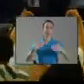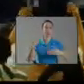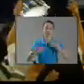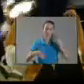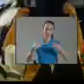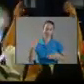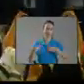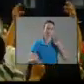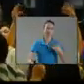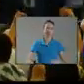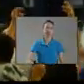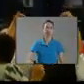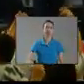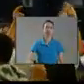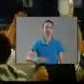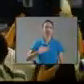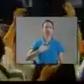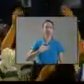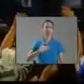Me gozaré.